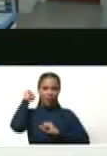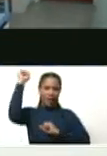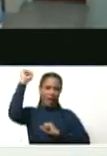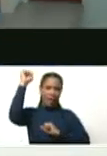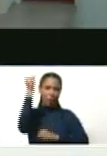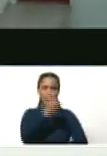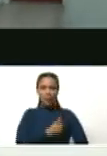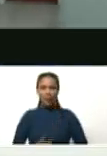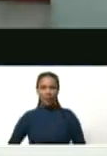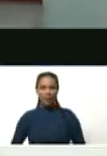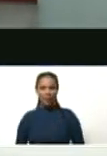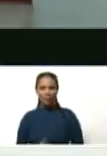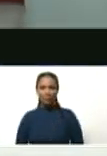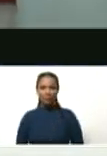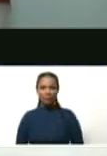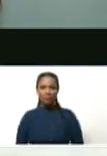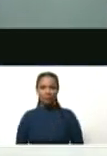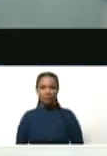presidente!